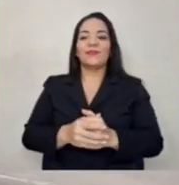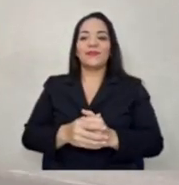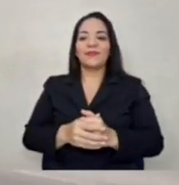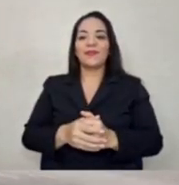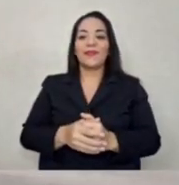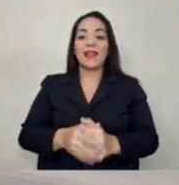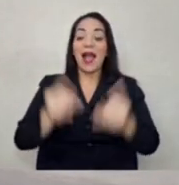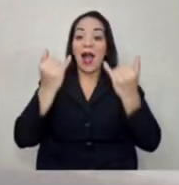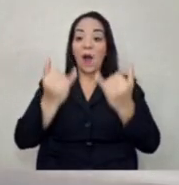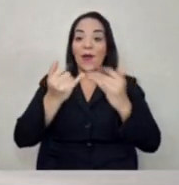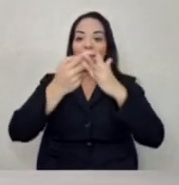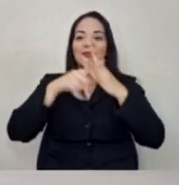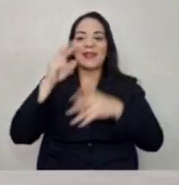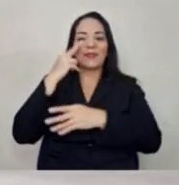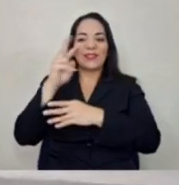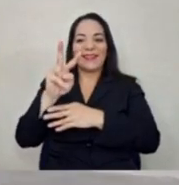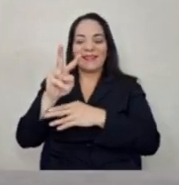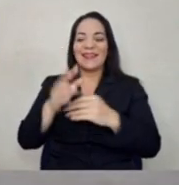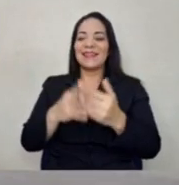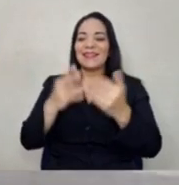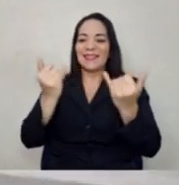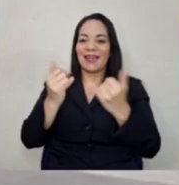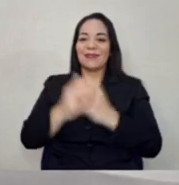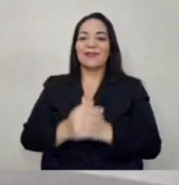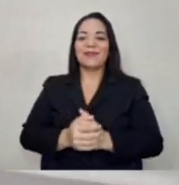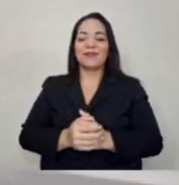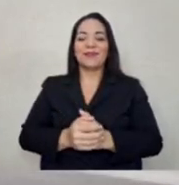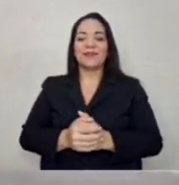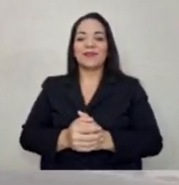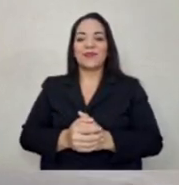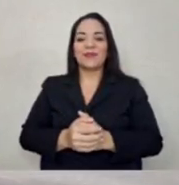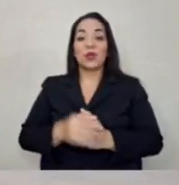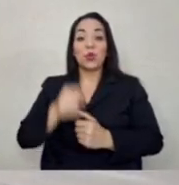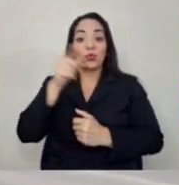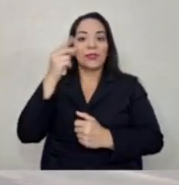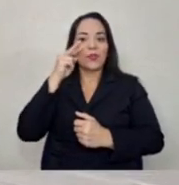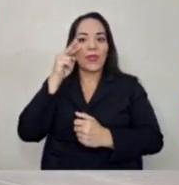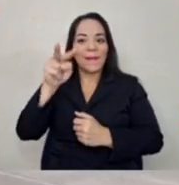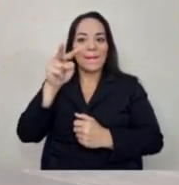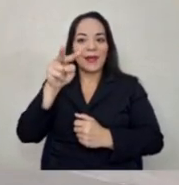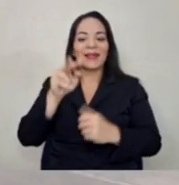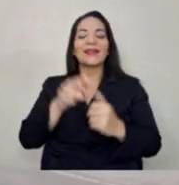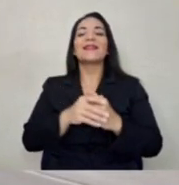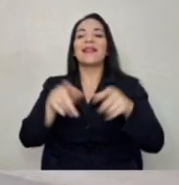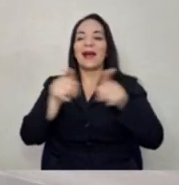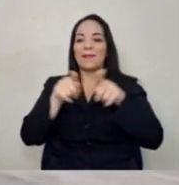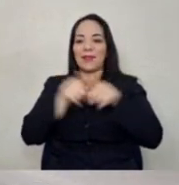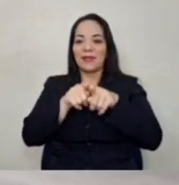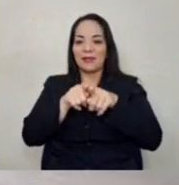ver en este momento, ya allá al fondo pueden ustedes apreciar donde también se están